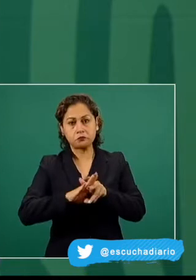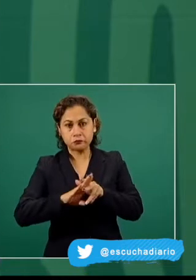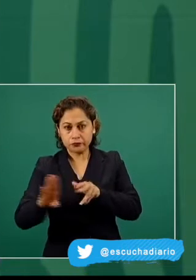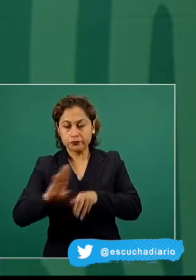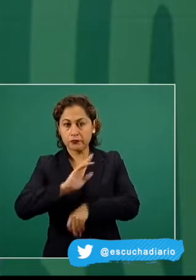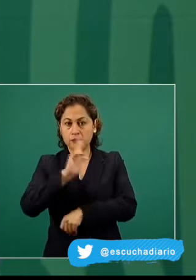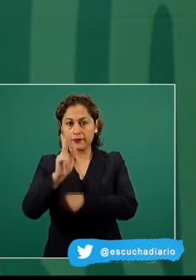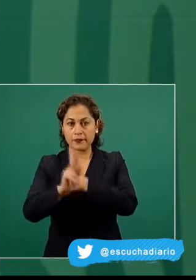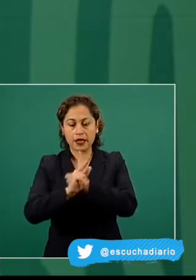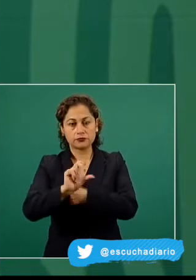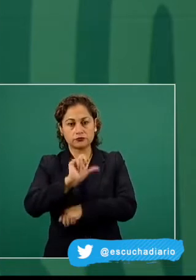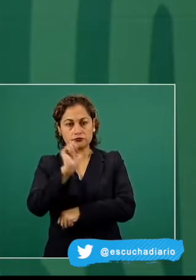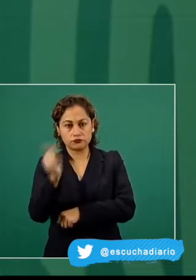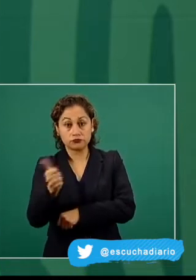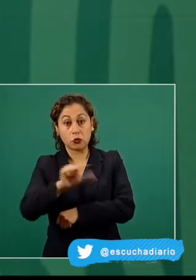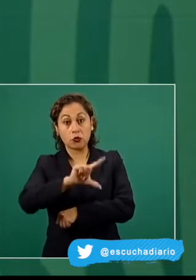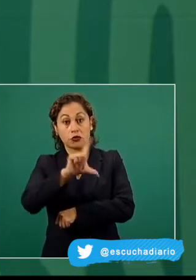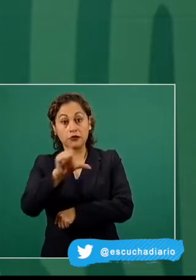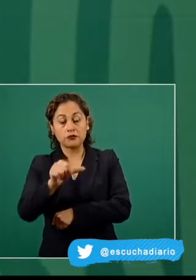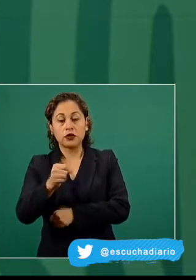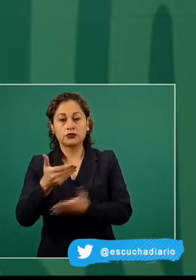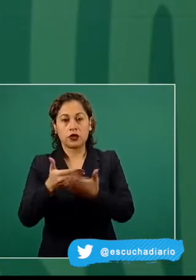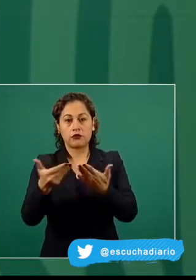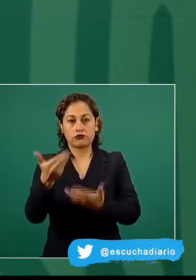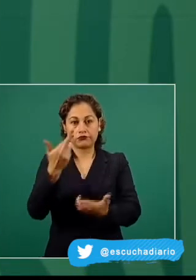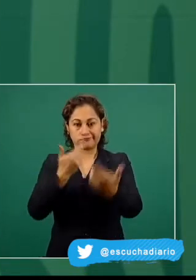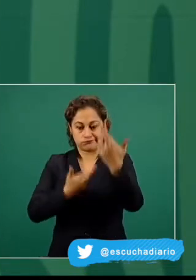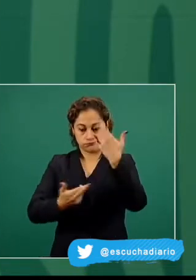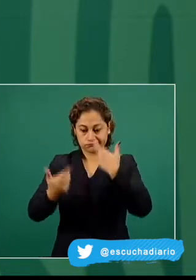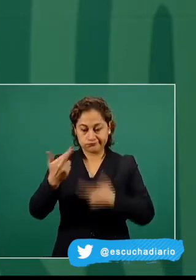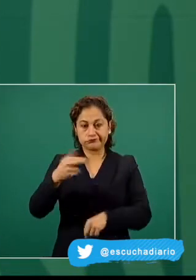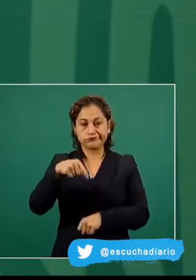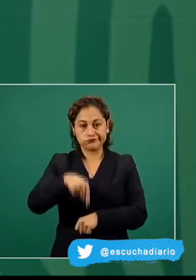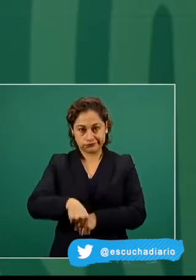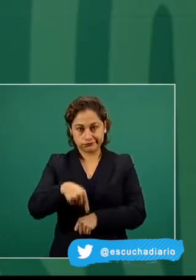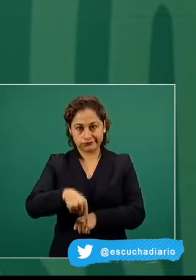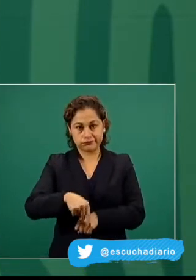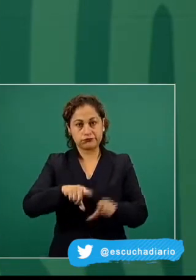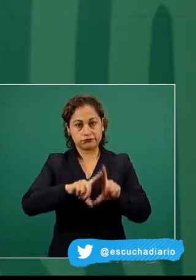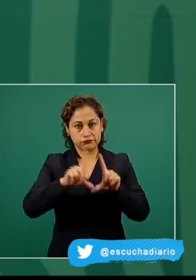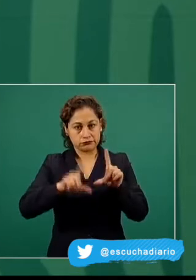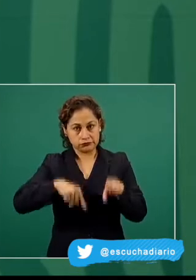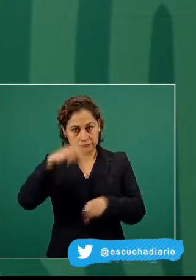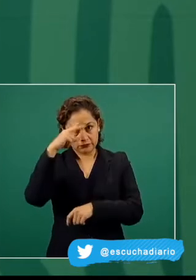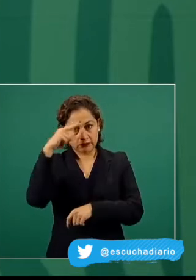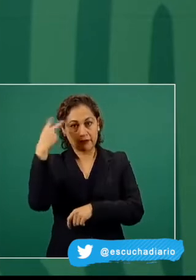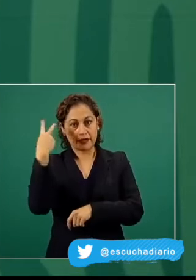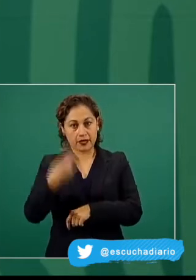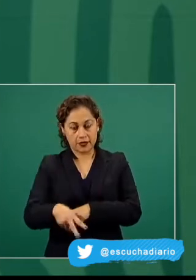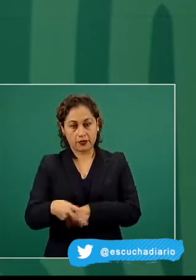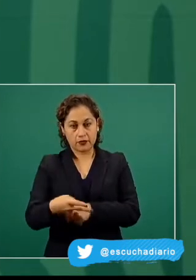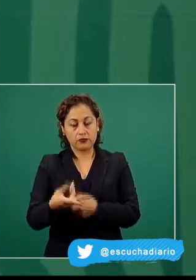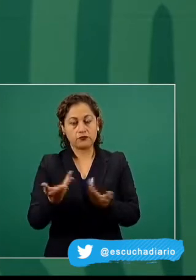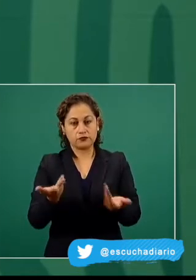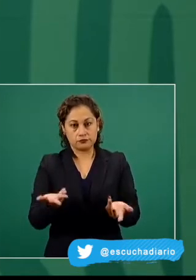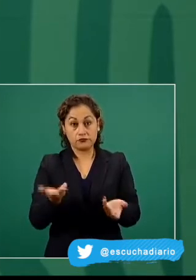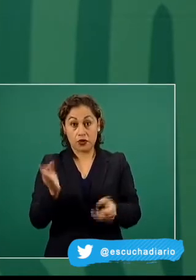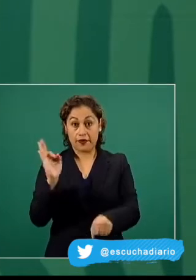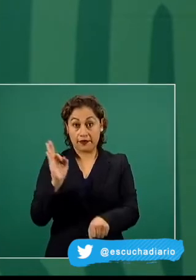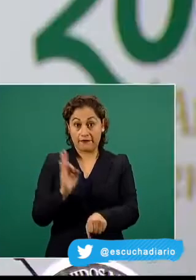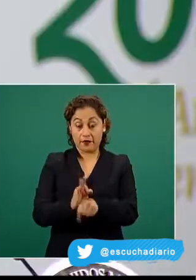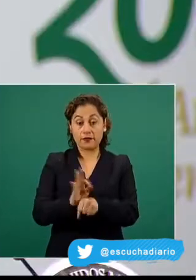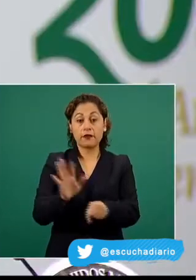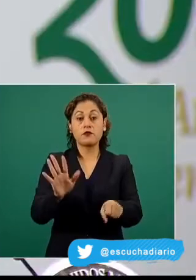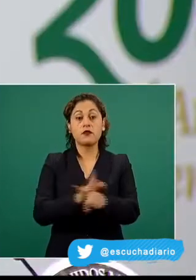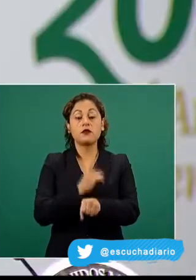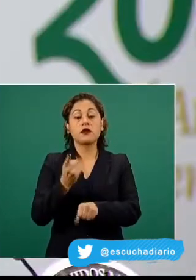paisanos migrantes. En 2019 se recibieron 39.439 millones de dólares y en 2020 la cifra récord